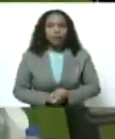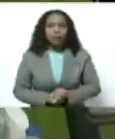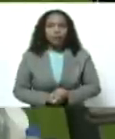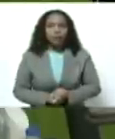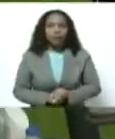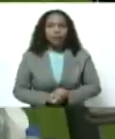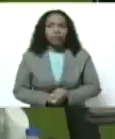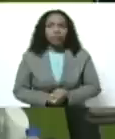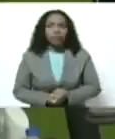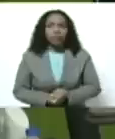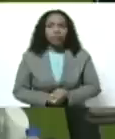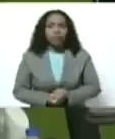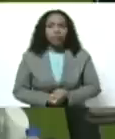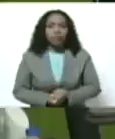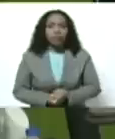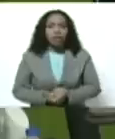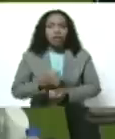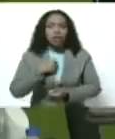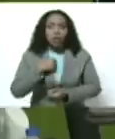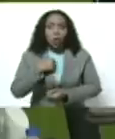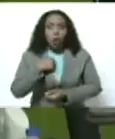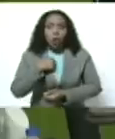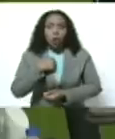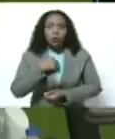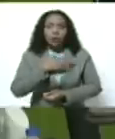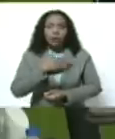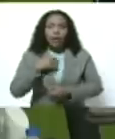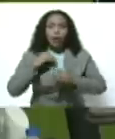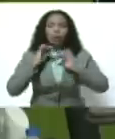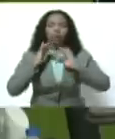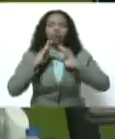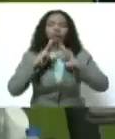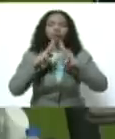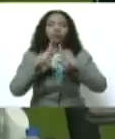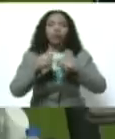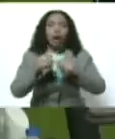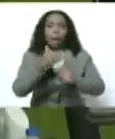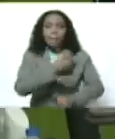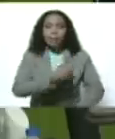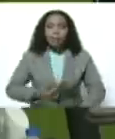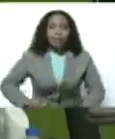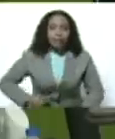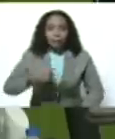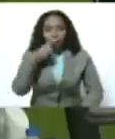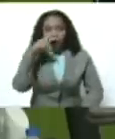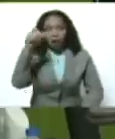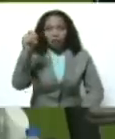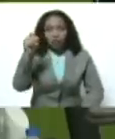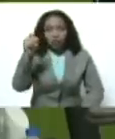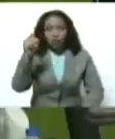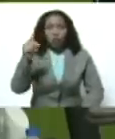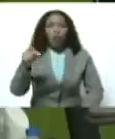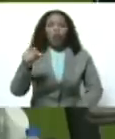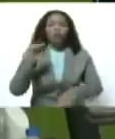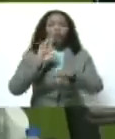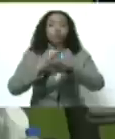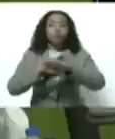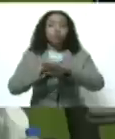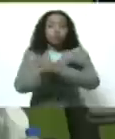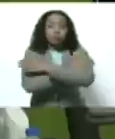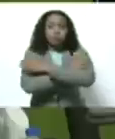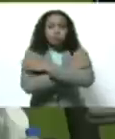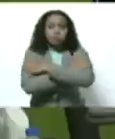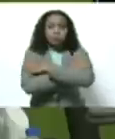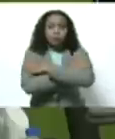Y expreso mi agradecimiento especial al presidente Maduro, que ha soportado mucho a nombre de su pueblo por culpa